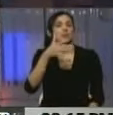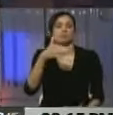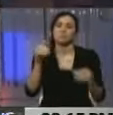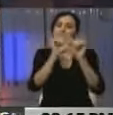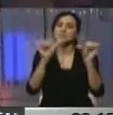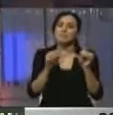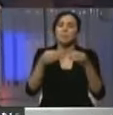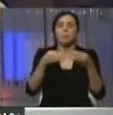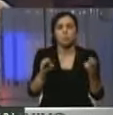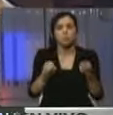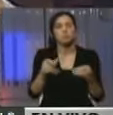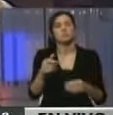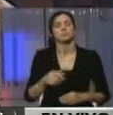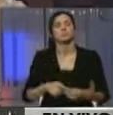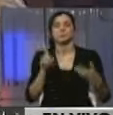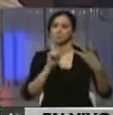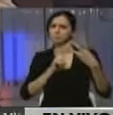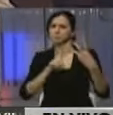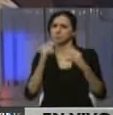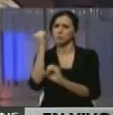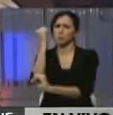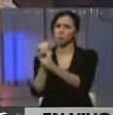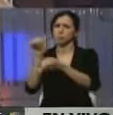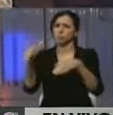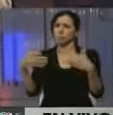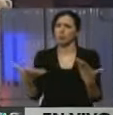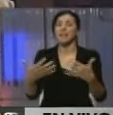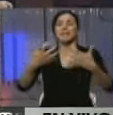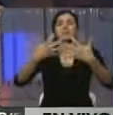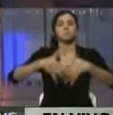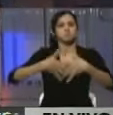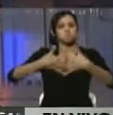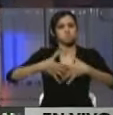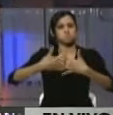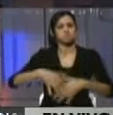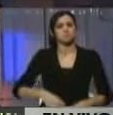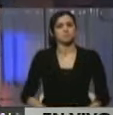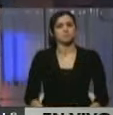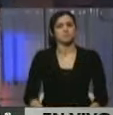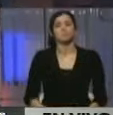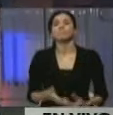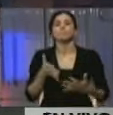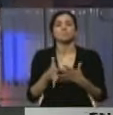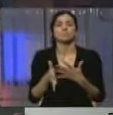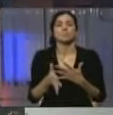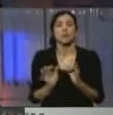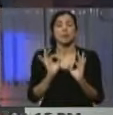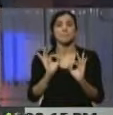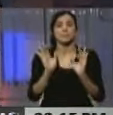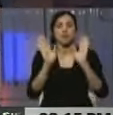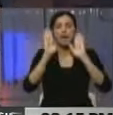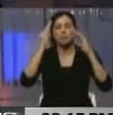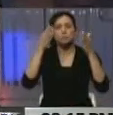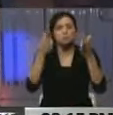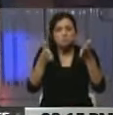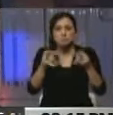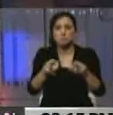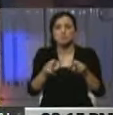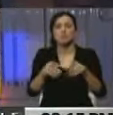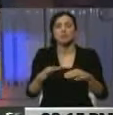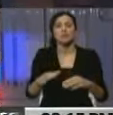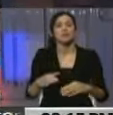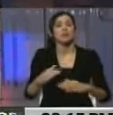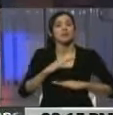y nuestro pueblo. Y el motor número 3, el motor industrial, poniendo un acento especial en la satisfacción